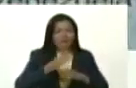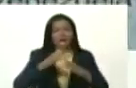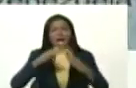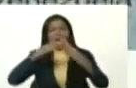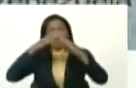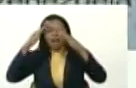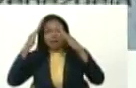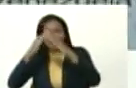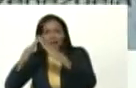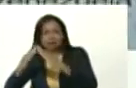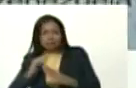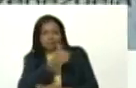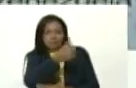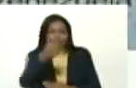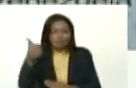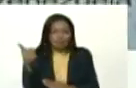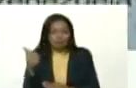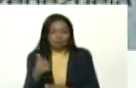la familia.